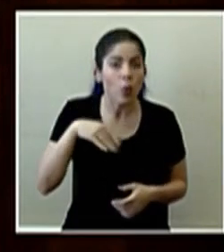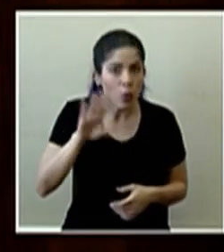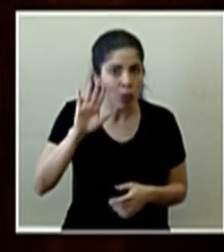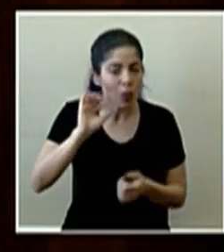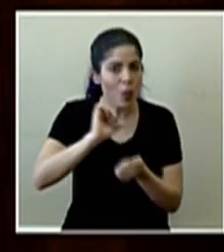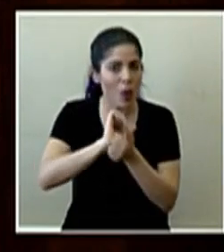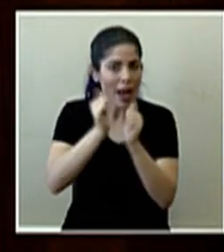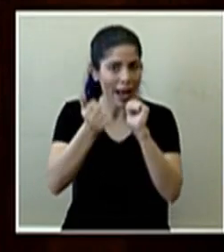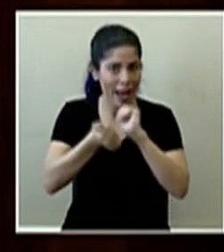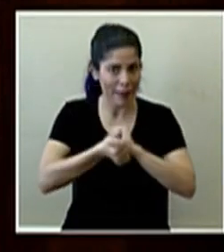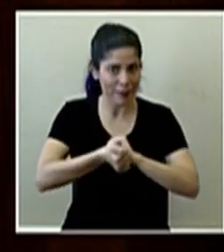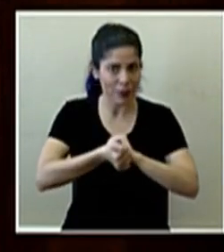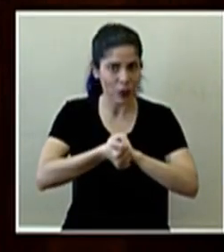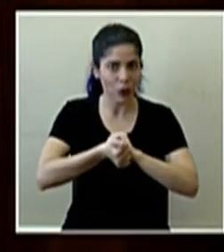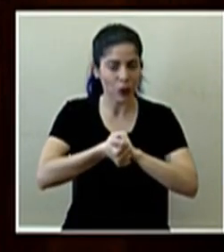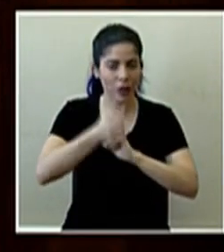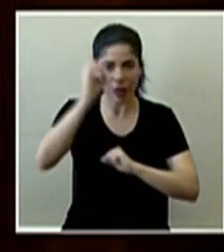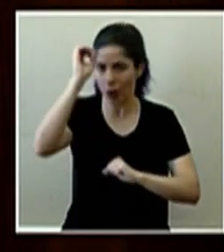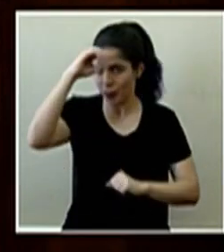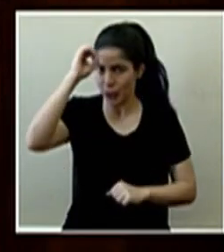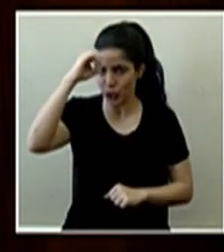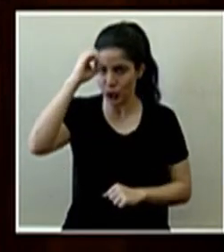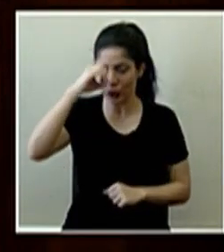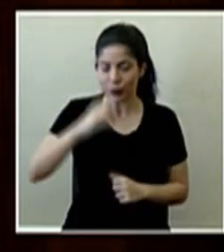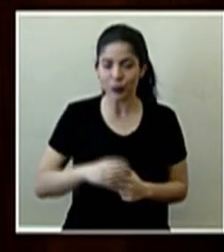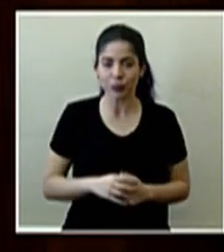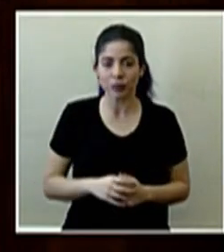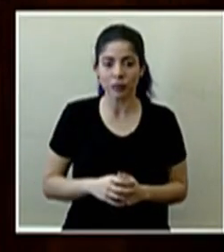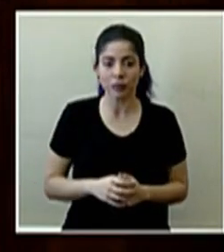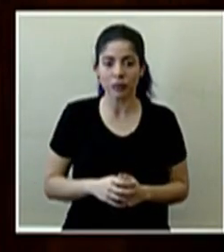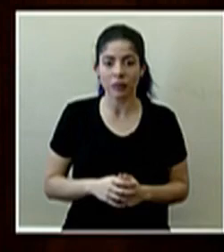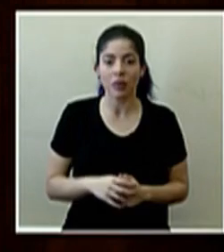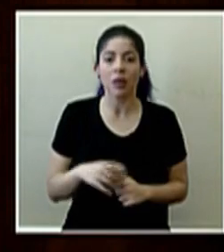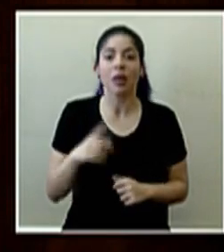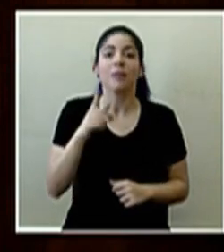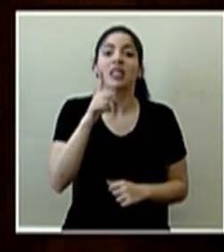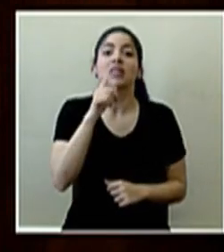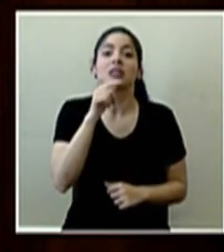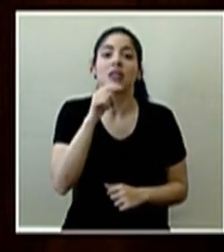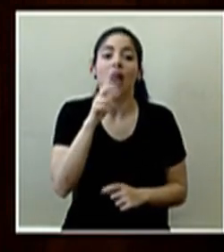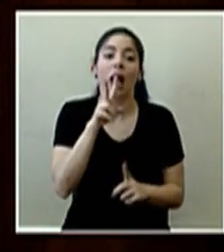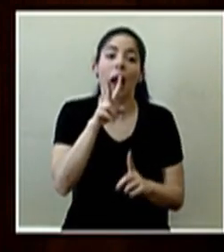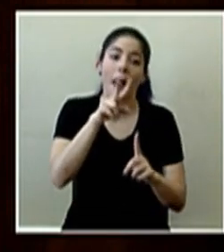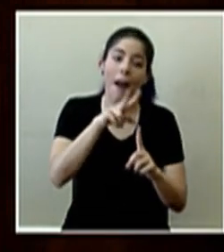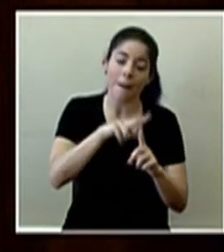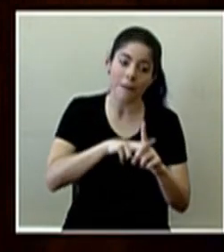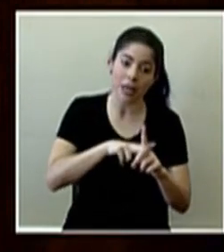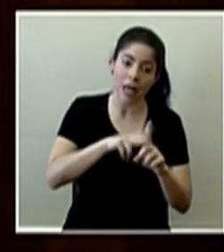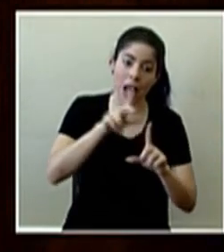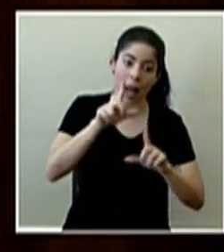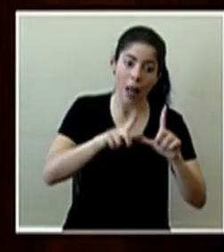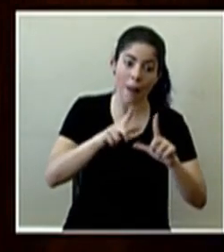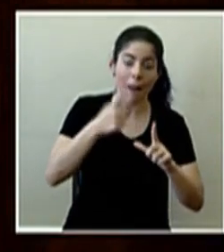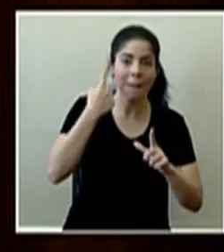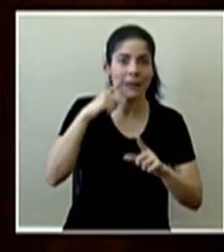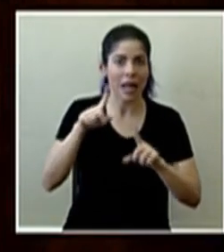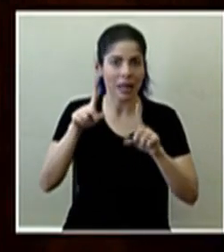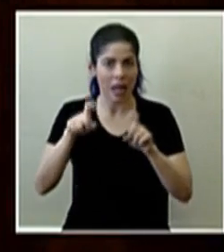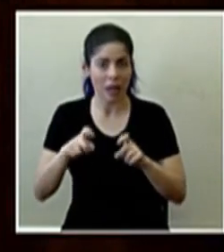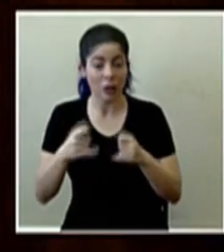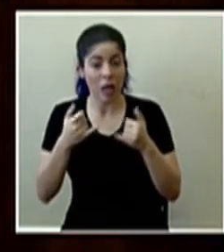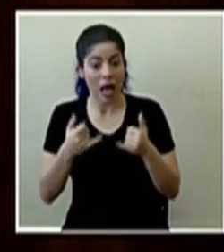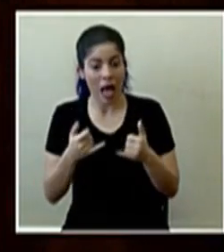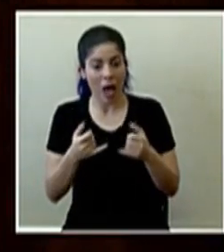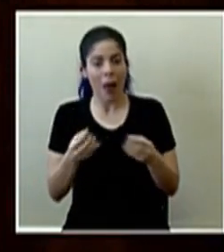de criterio en a quién se le hace la prueba para el diagnóstico y se amplió,